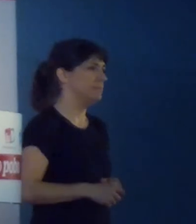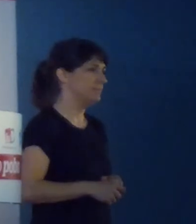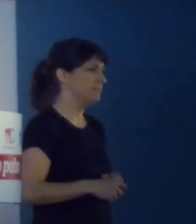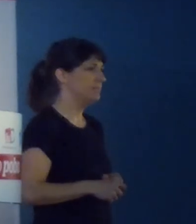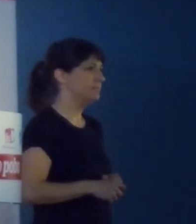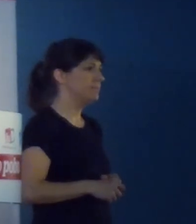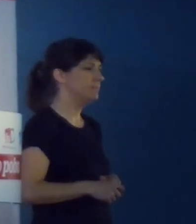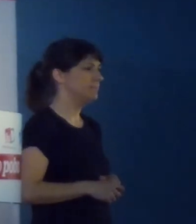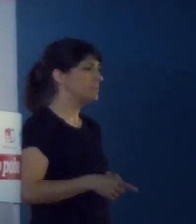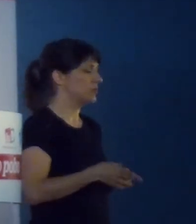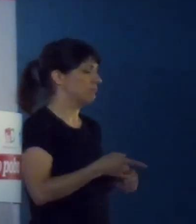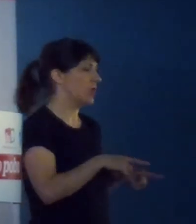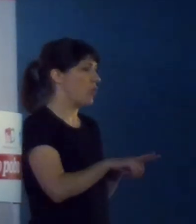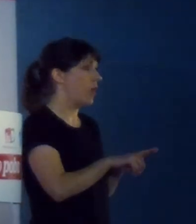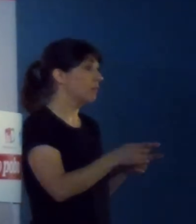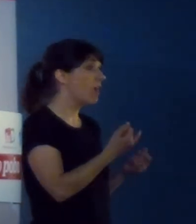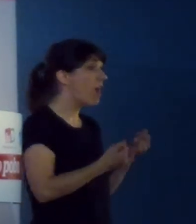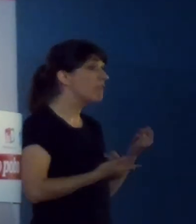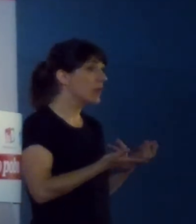Hai unha violencia social.